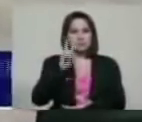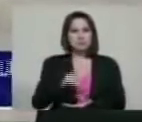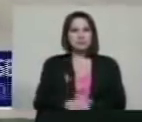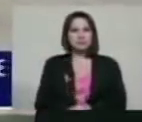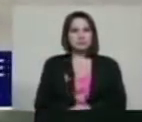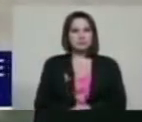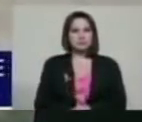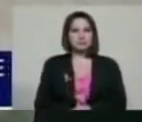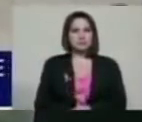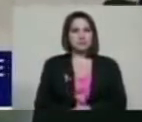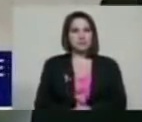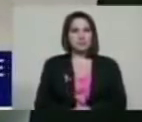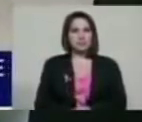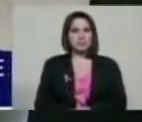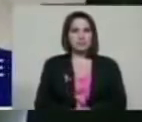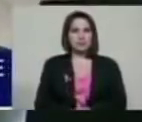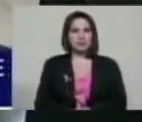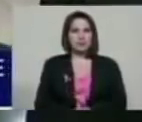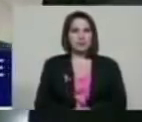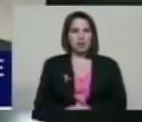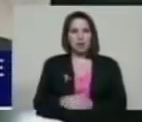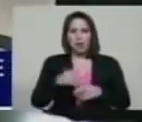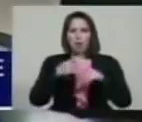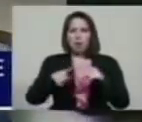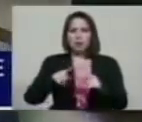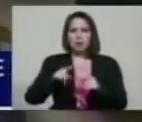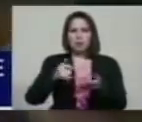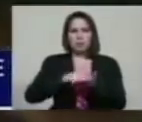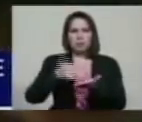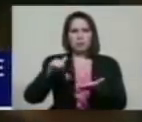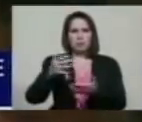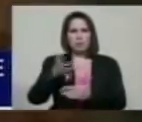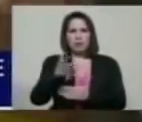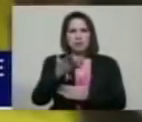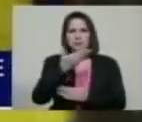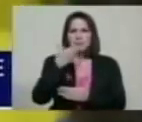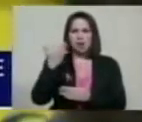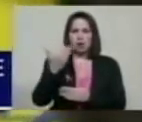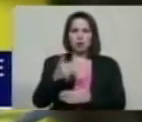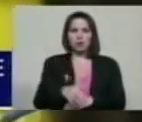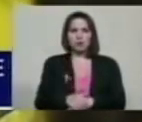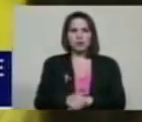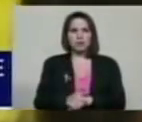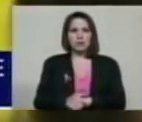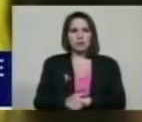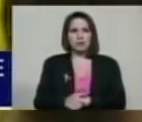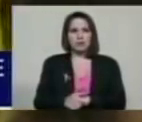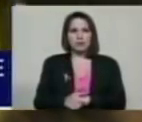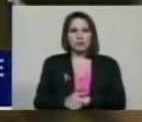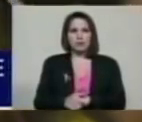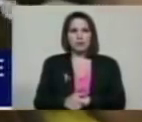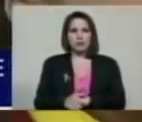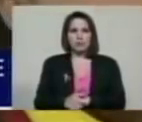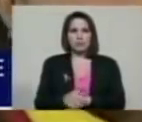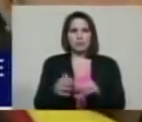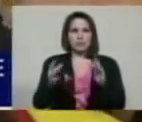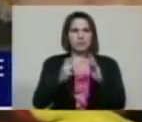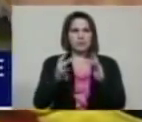o por WeChat. Mira, ¿ustedes conocen el WeChat? Es mejor que el WhatsApp. Conéctales el